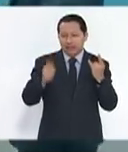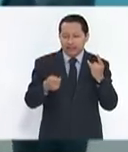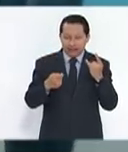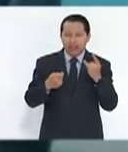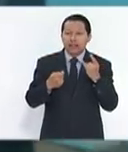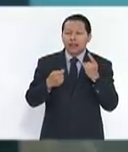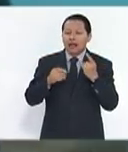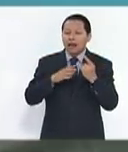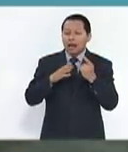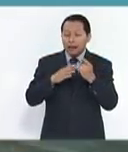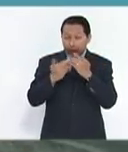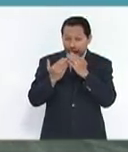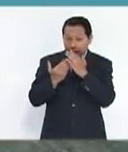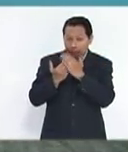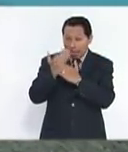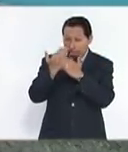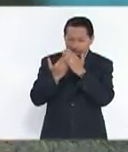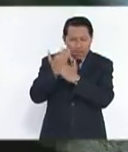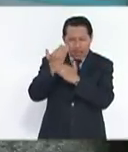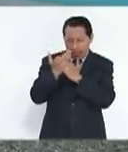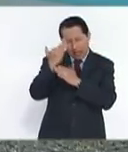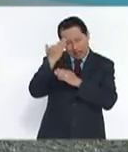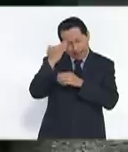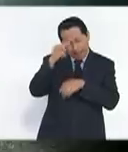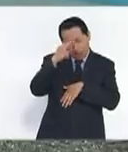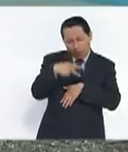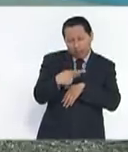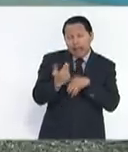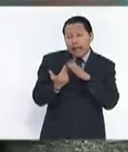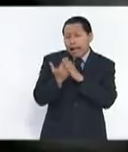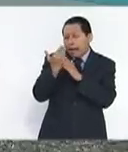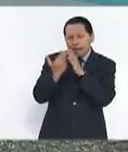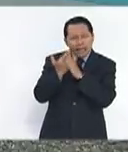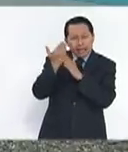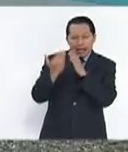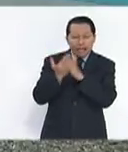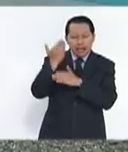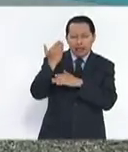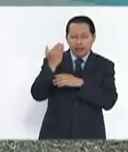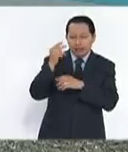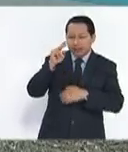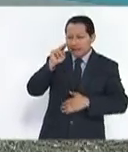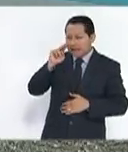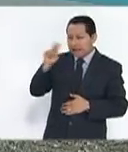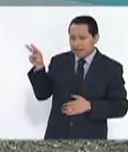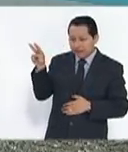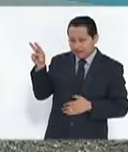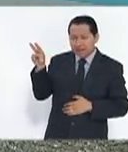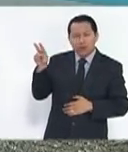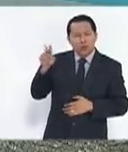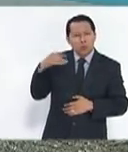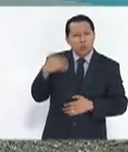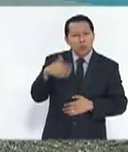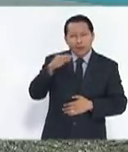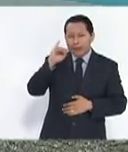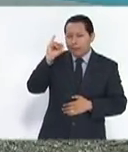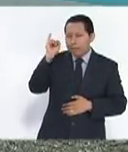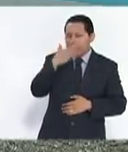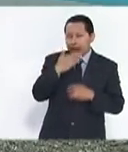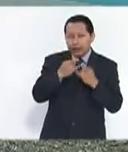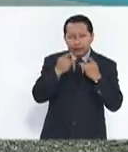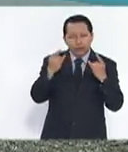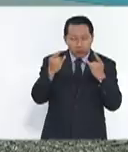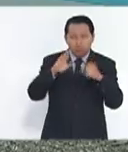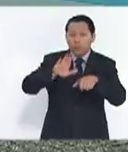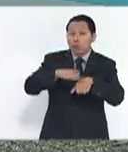madrugada, tiempo de México, ¿no? Pero esta imagen histórica, porque los líderes de las